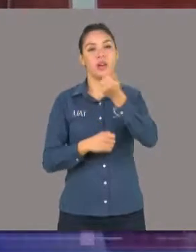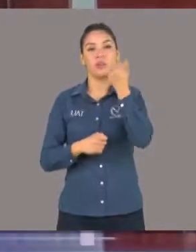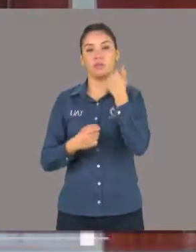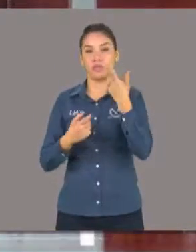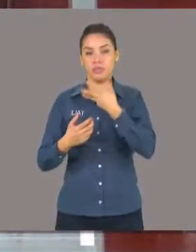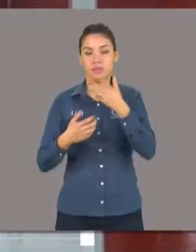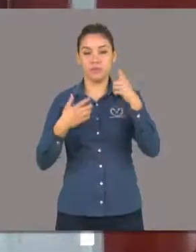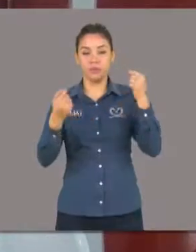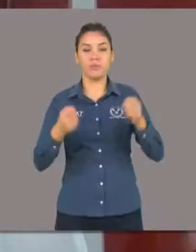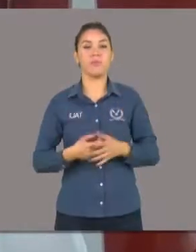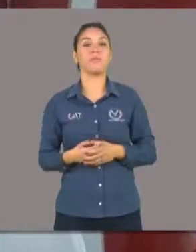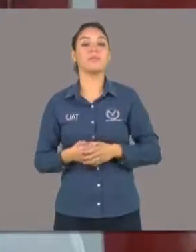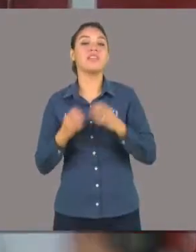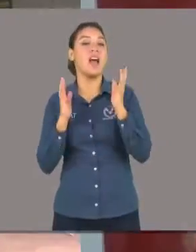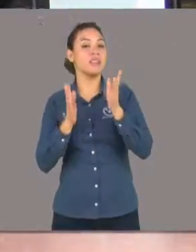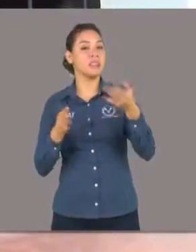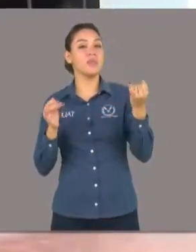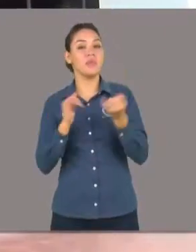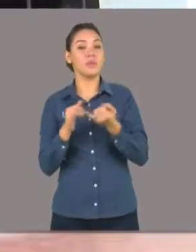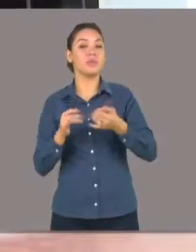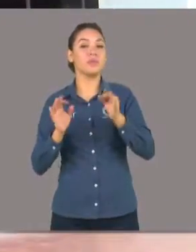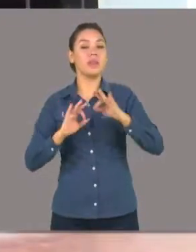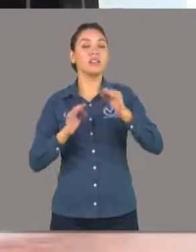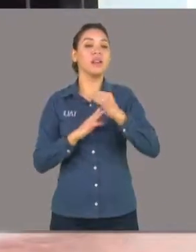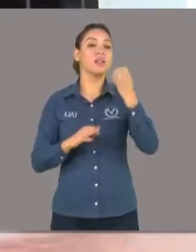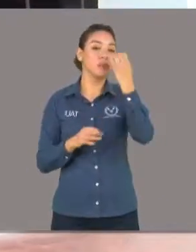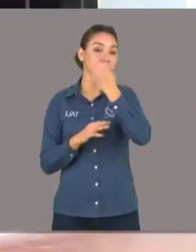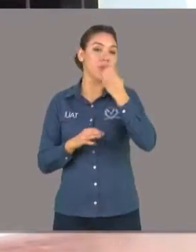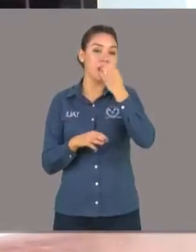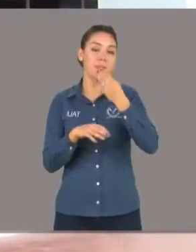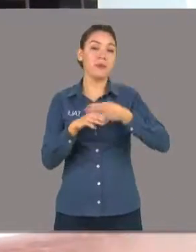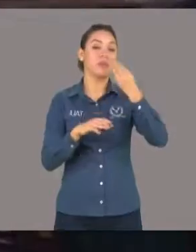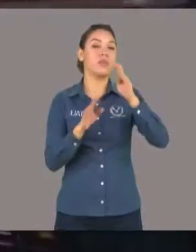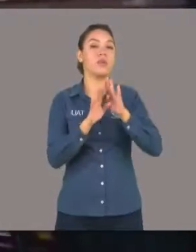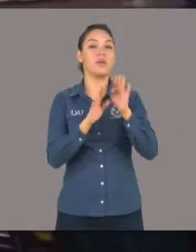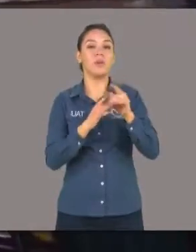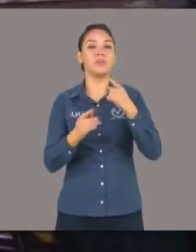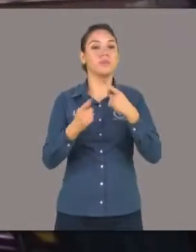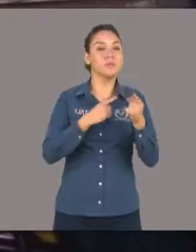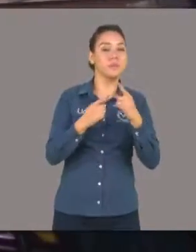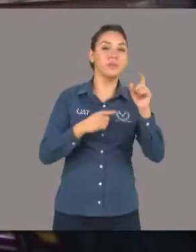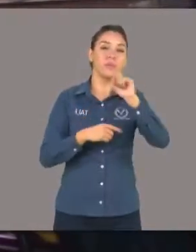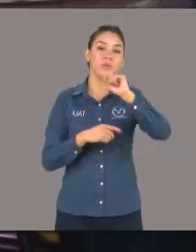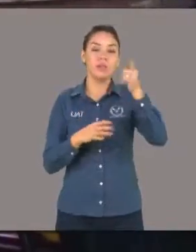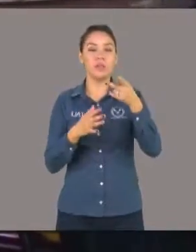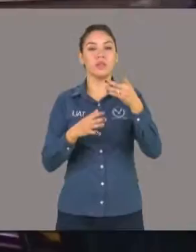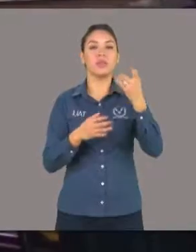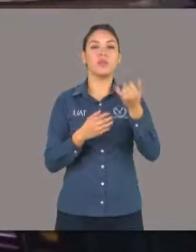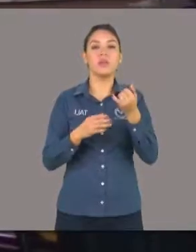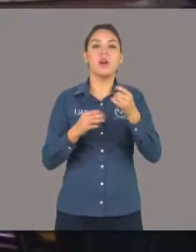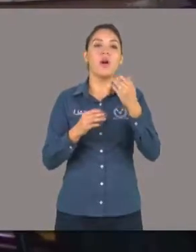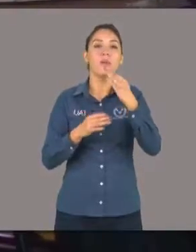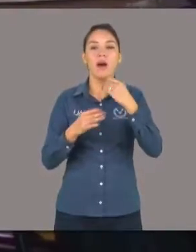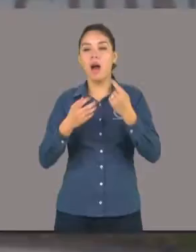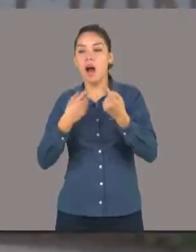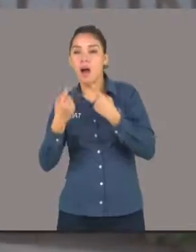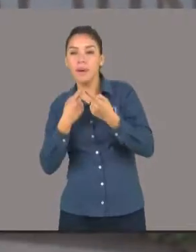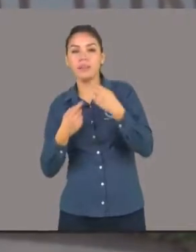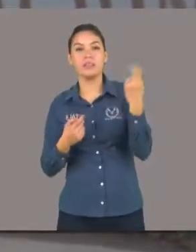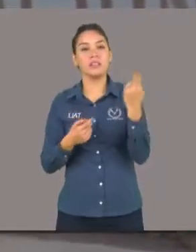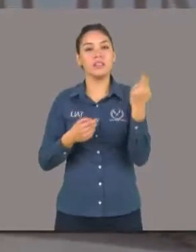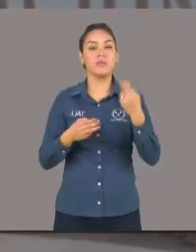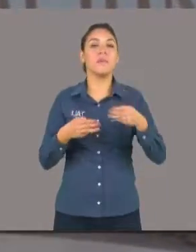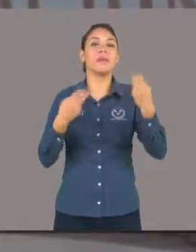alumnos egresados. Asimismo es prioridad para la escuela contar con amplios esquemas de colaboración académica y profesional y registra información